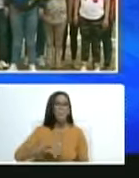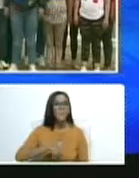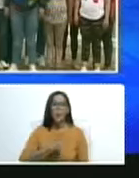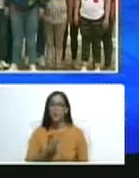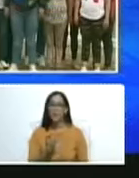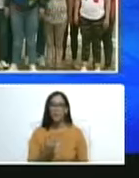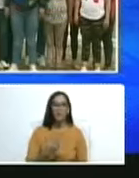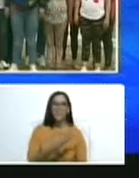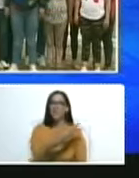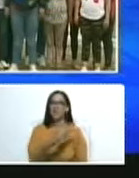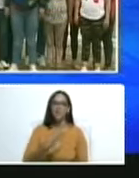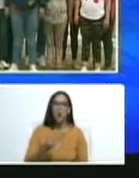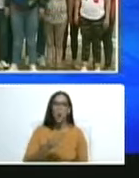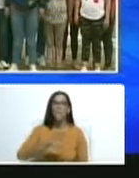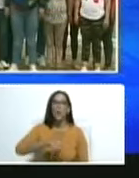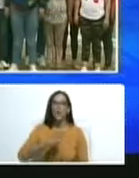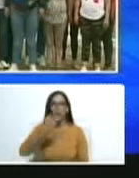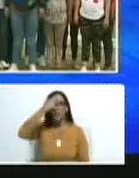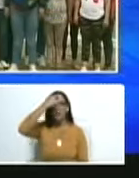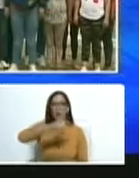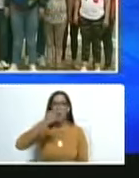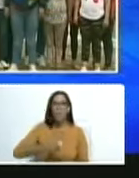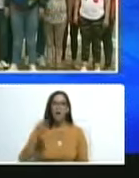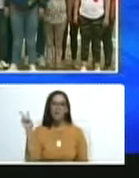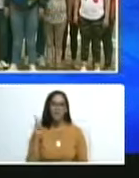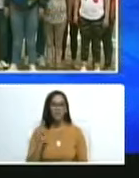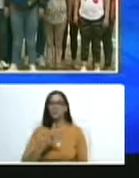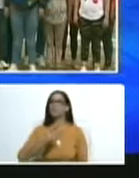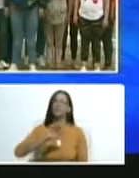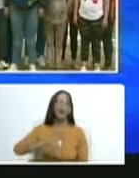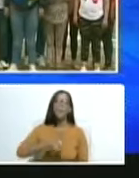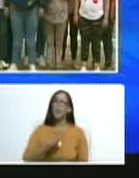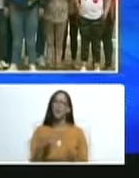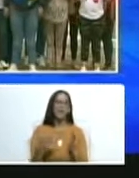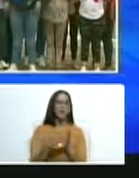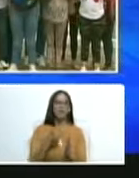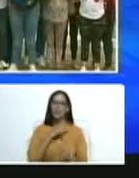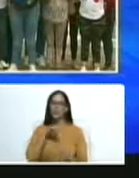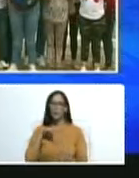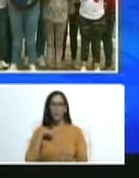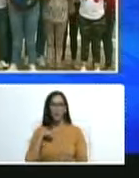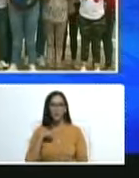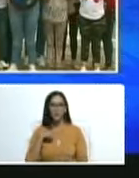podrán con el pueblo de Venezuela. No han podido ni podrán con nosotros.